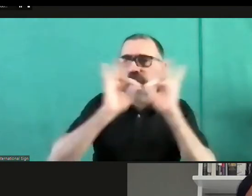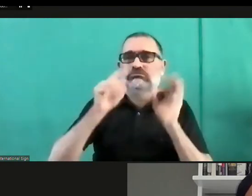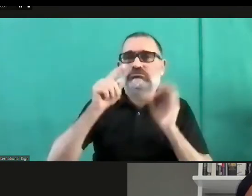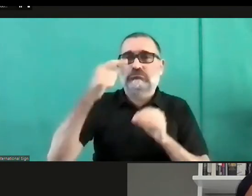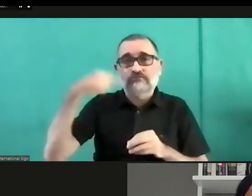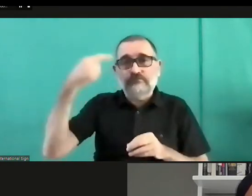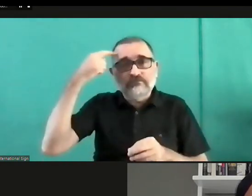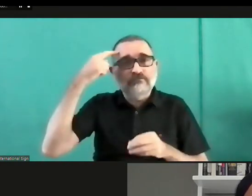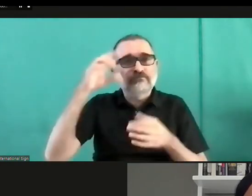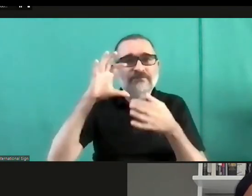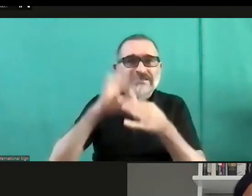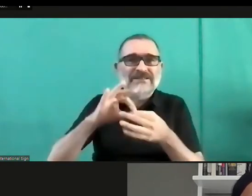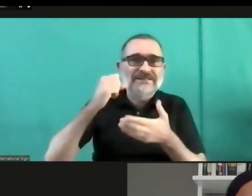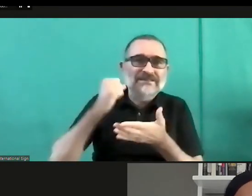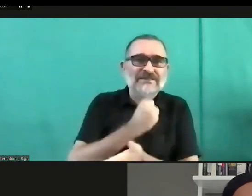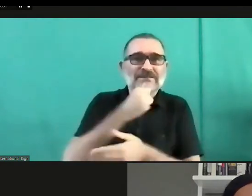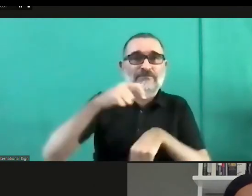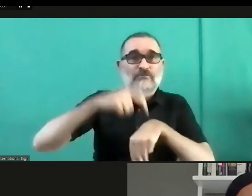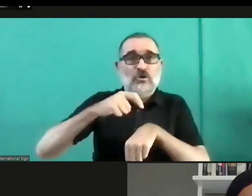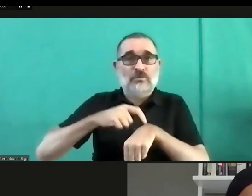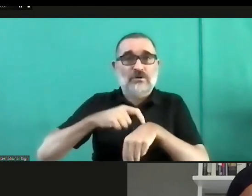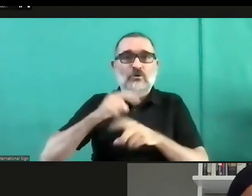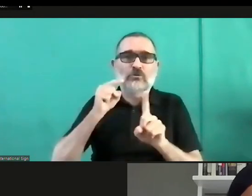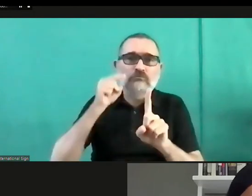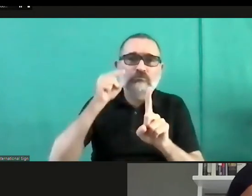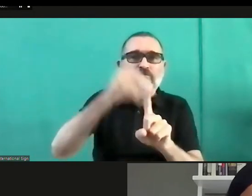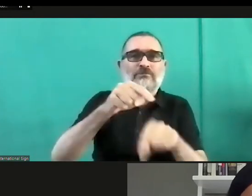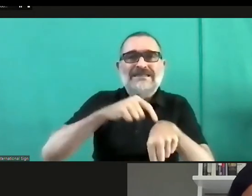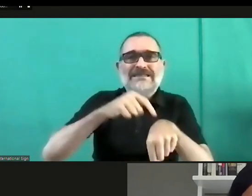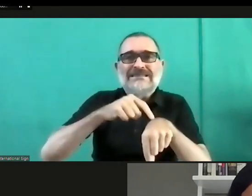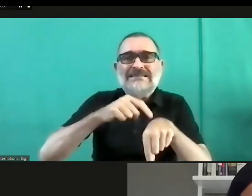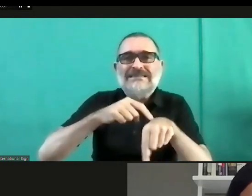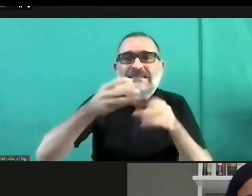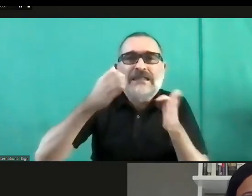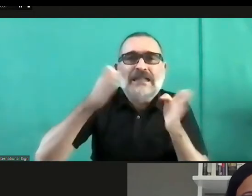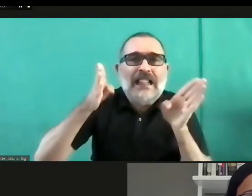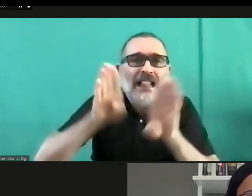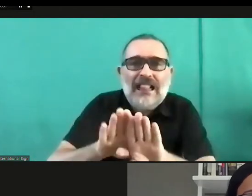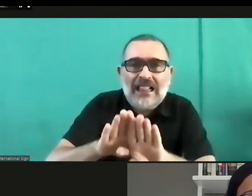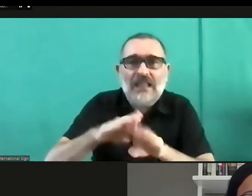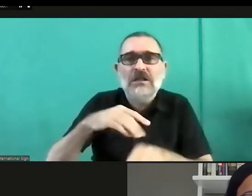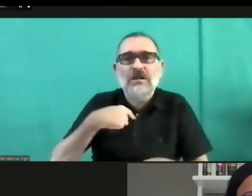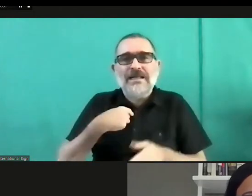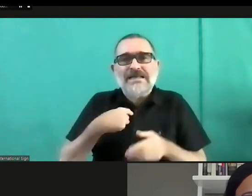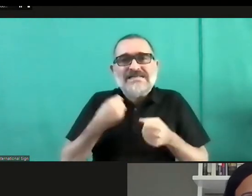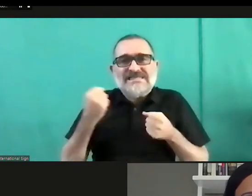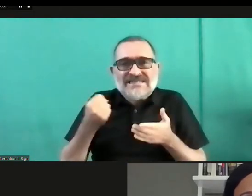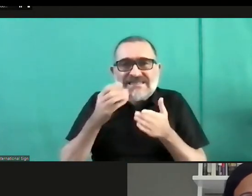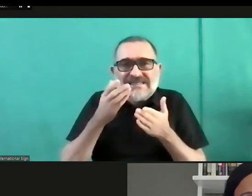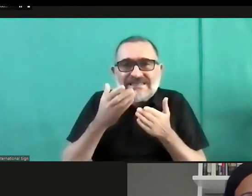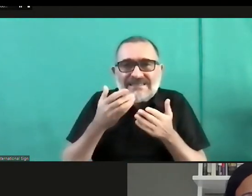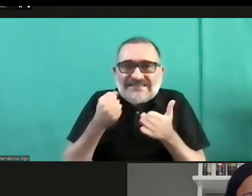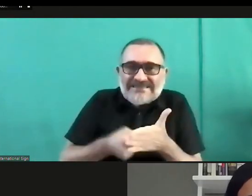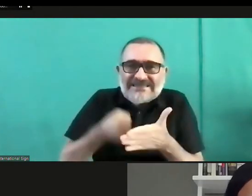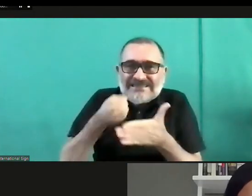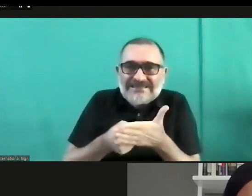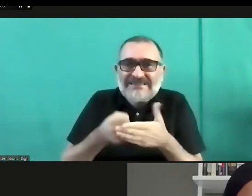tabaco alcohol sociedad el papel de la sociedad la sociedad civil